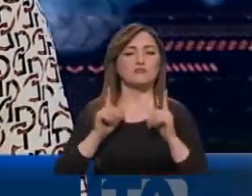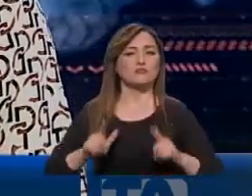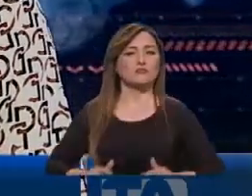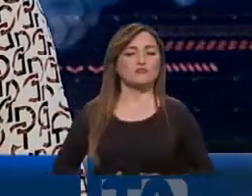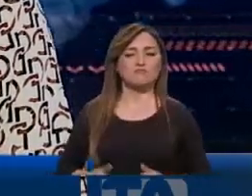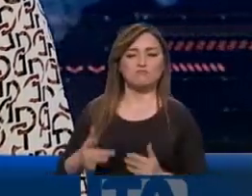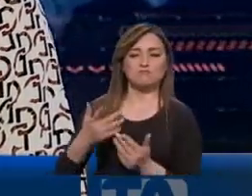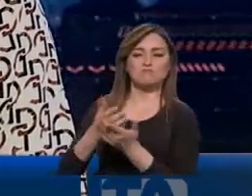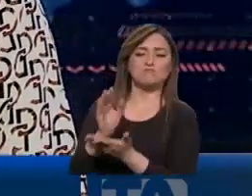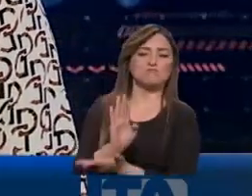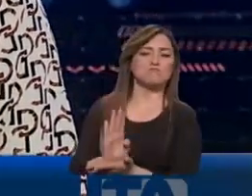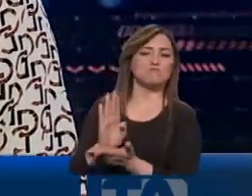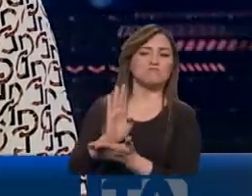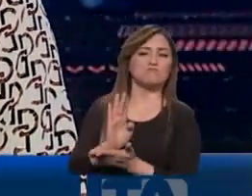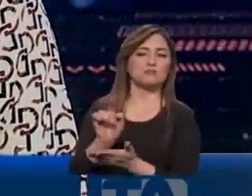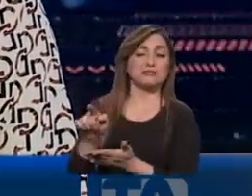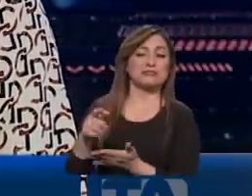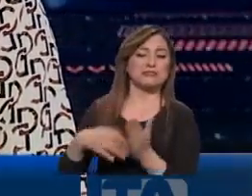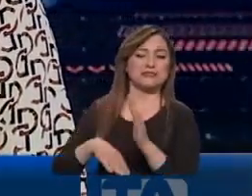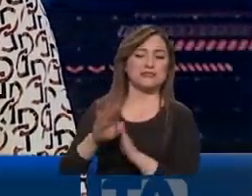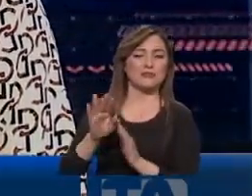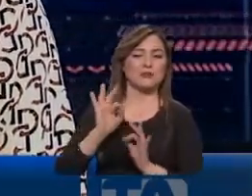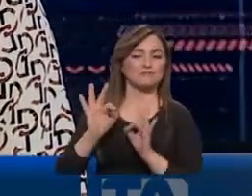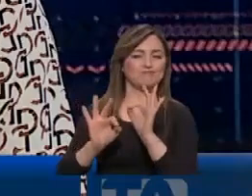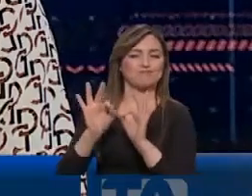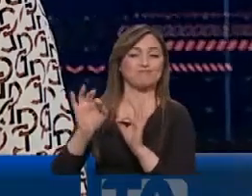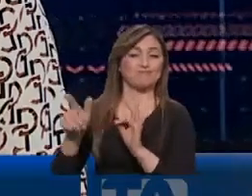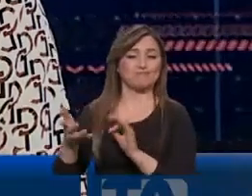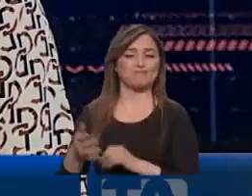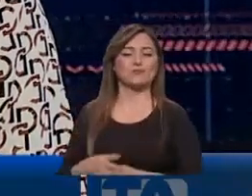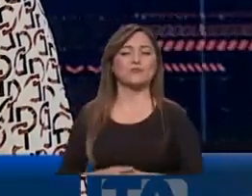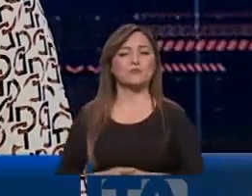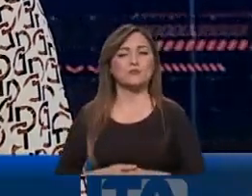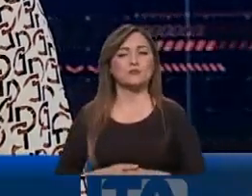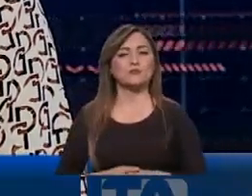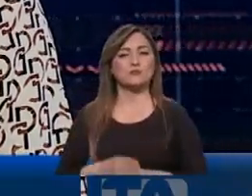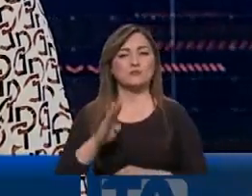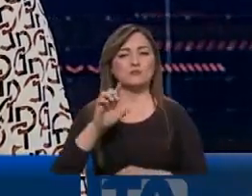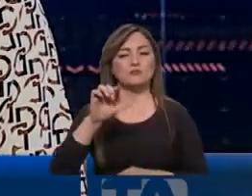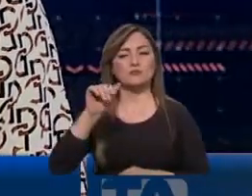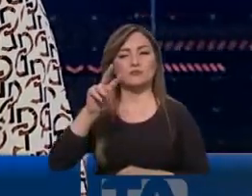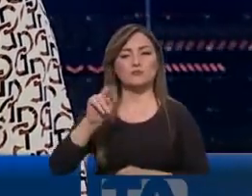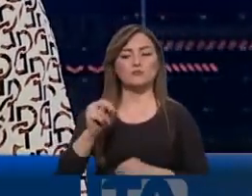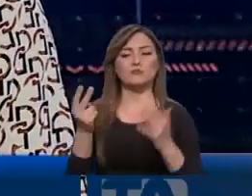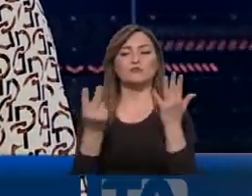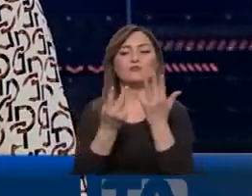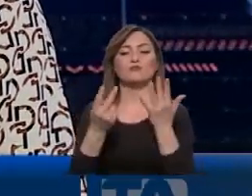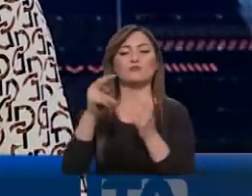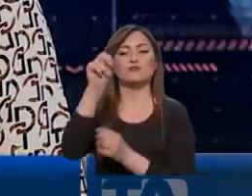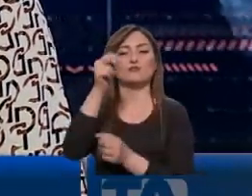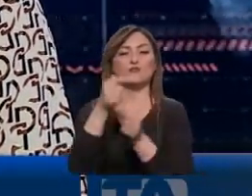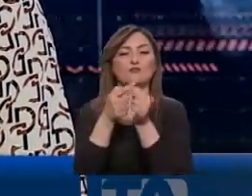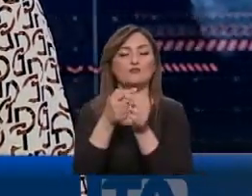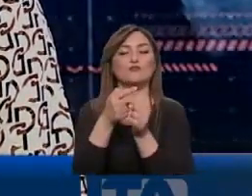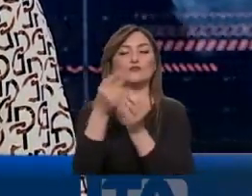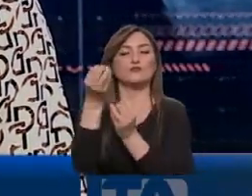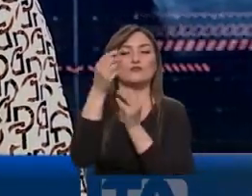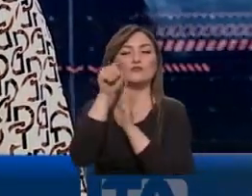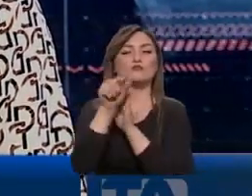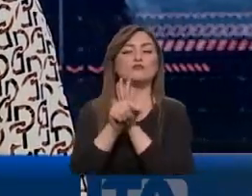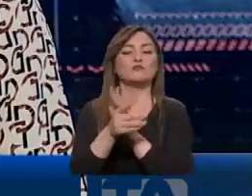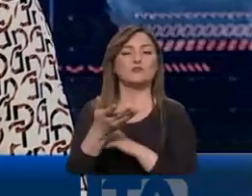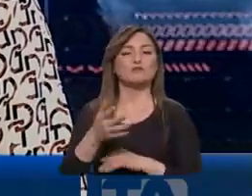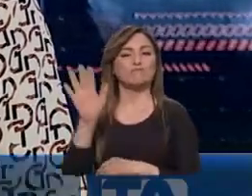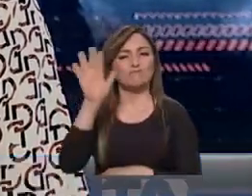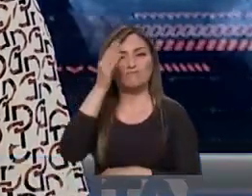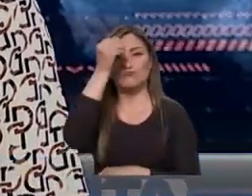acude a barrios denominados calientes. Belén Brizalde está justamente en Cotocollao, en el norte de Quito, y nos cuenta acerca de este tema.